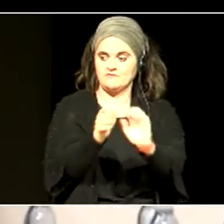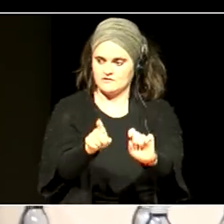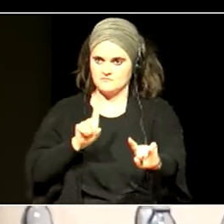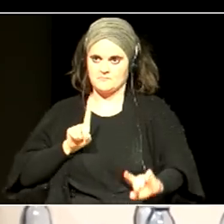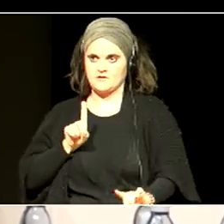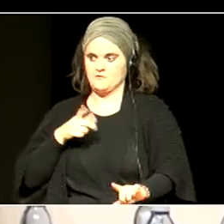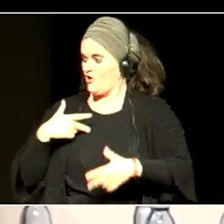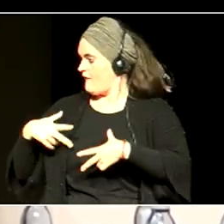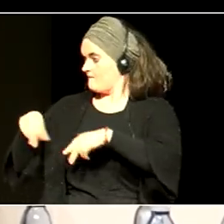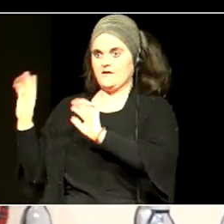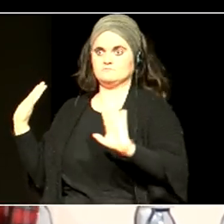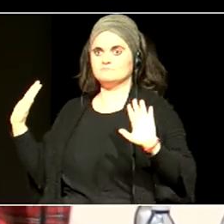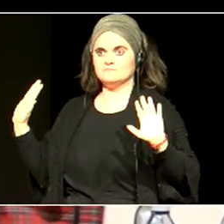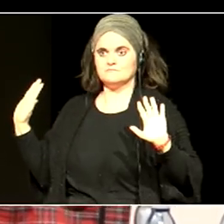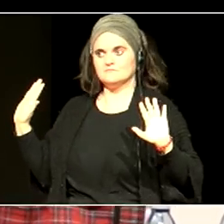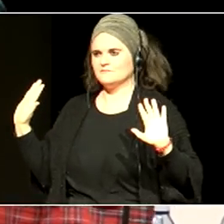está